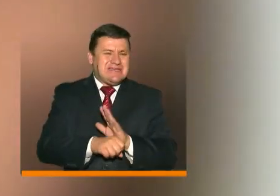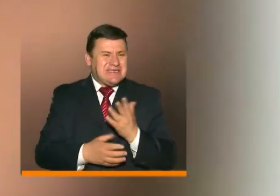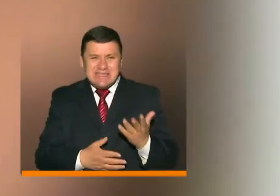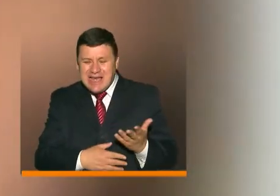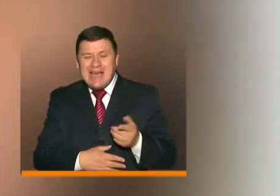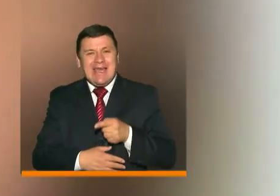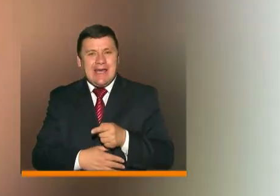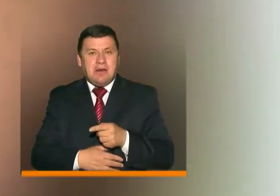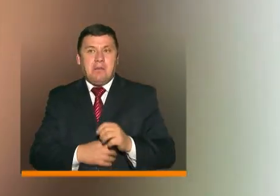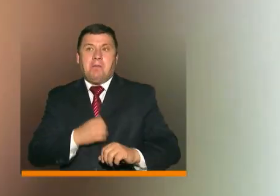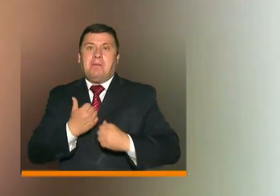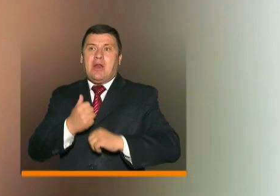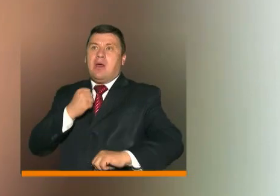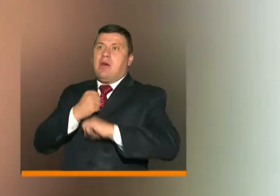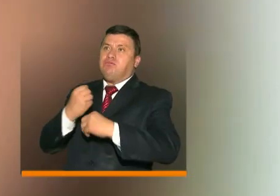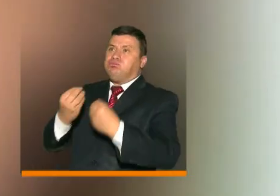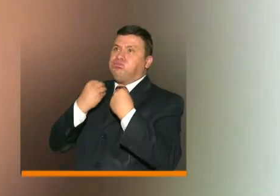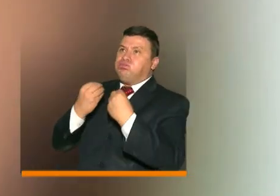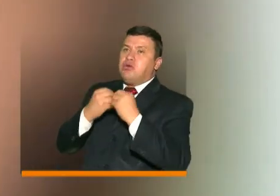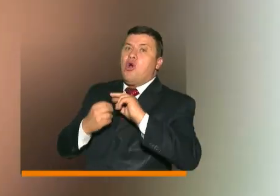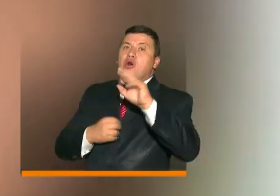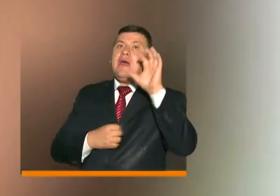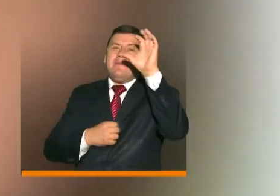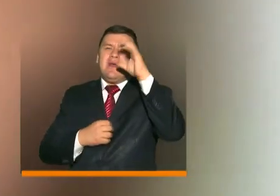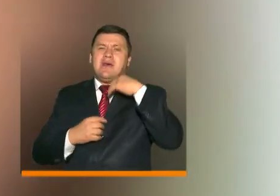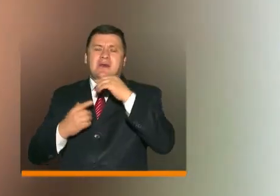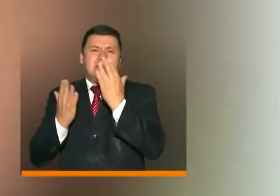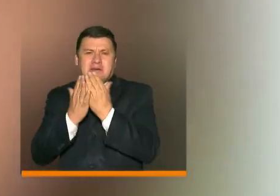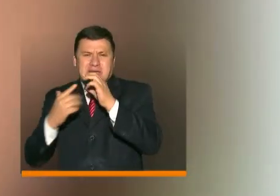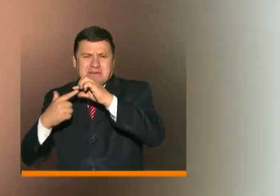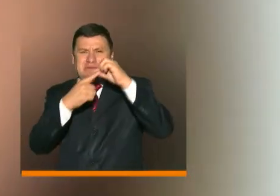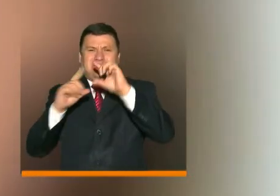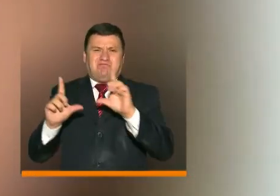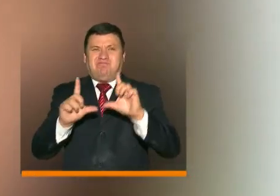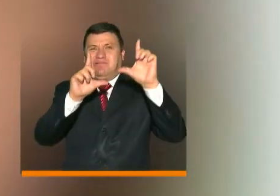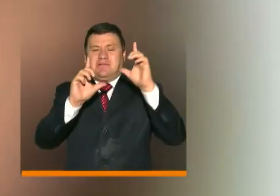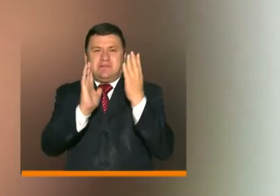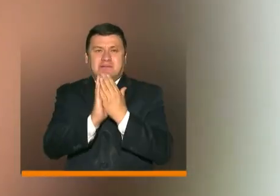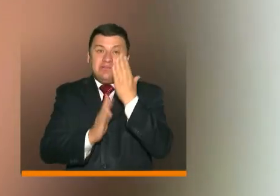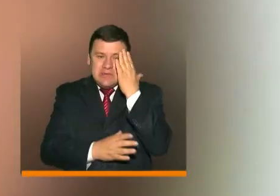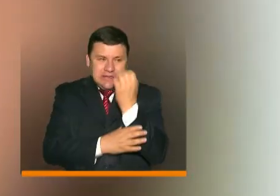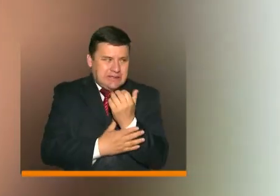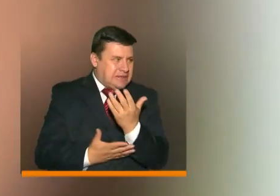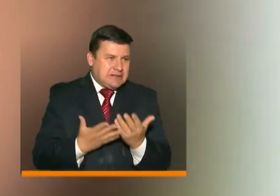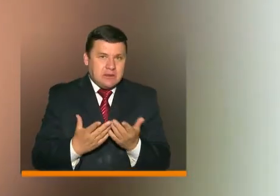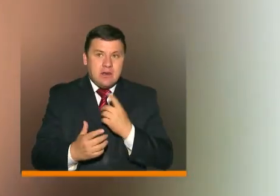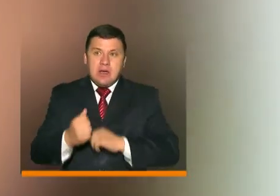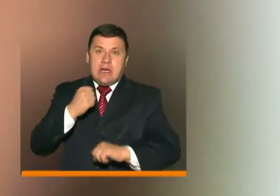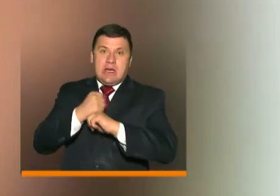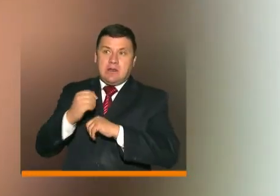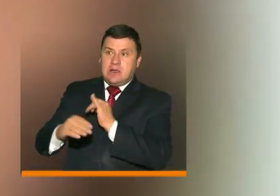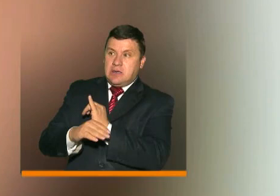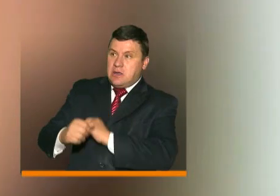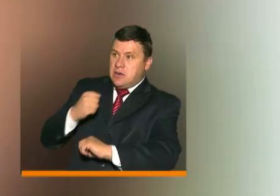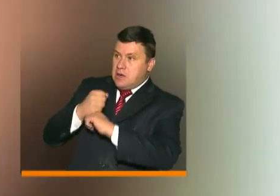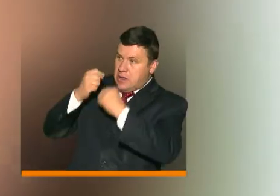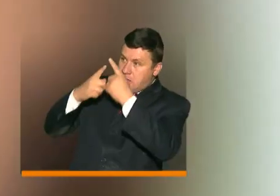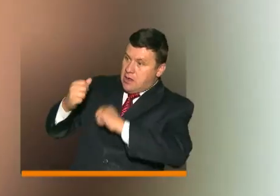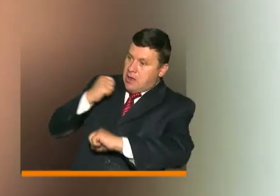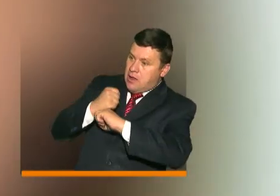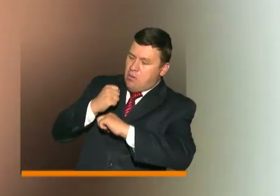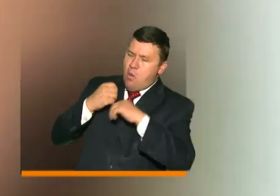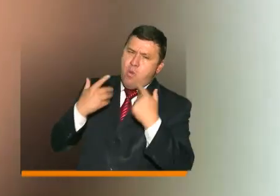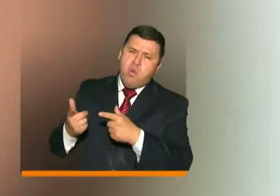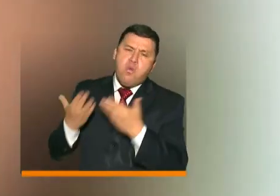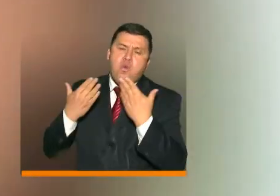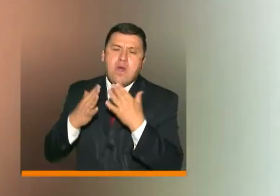apoyado completamente mi formación en el exterior como especialista. Considero que en momentos de crisis, el apoyo de instituciones del Estado es